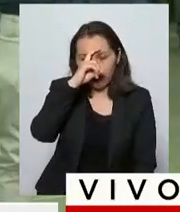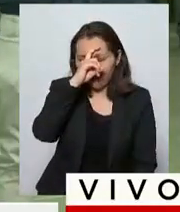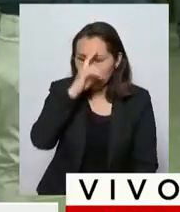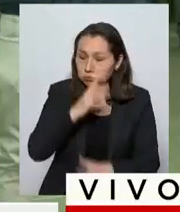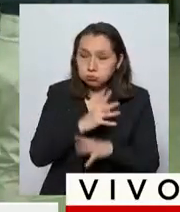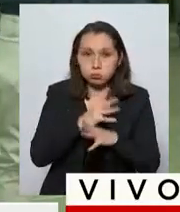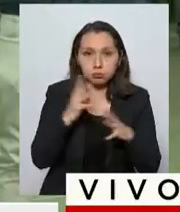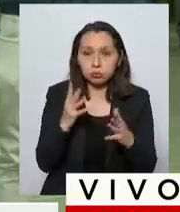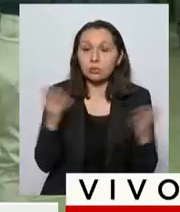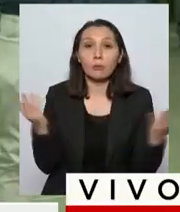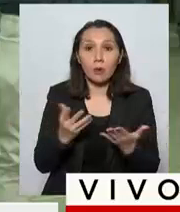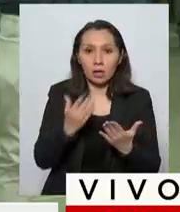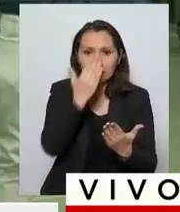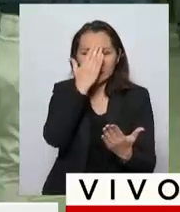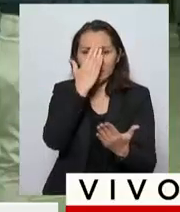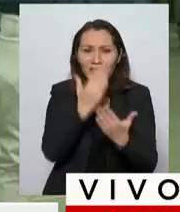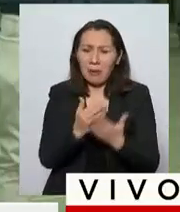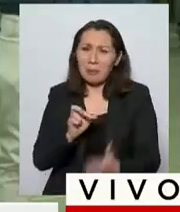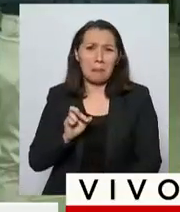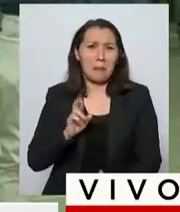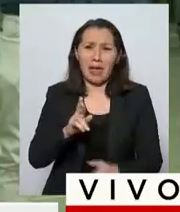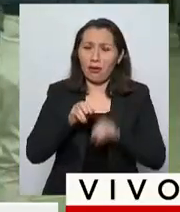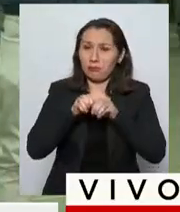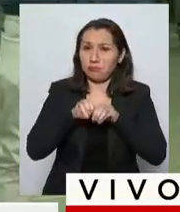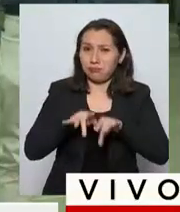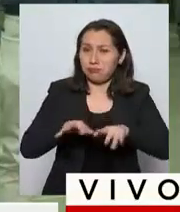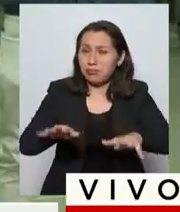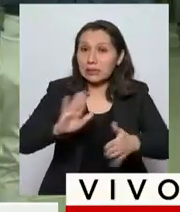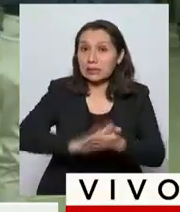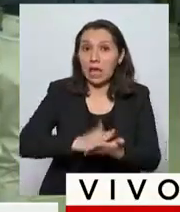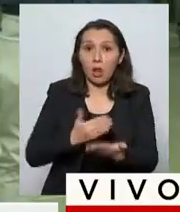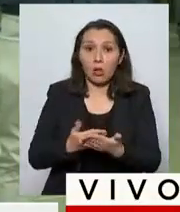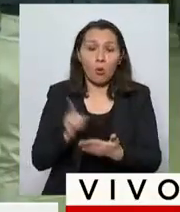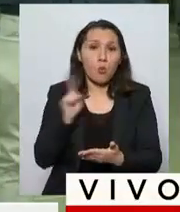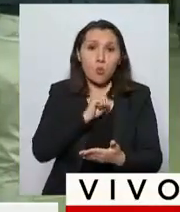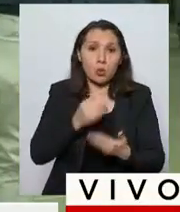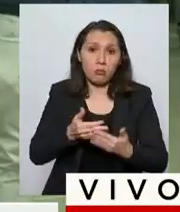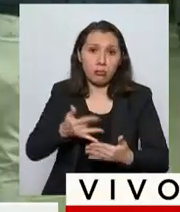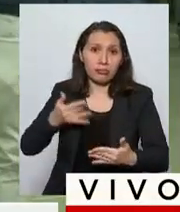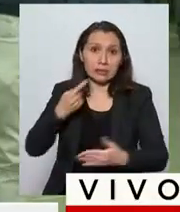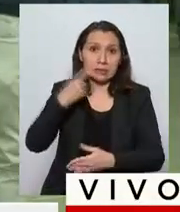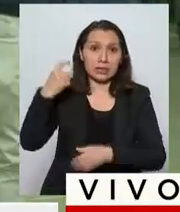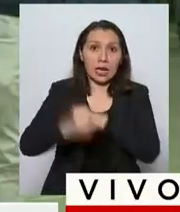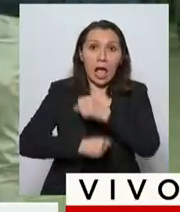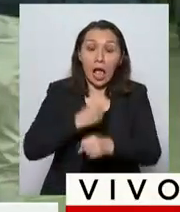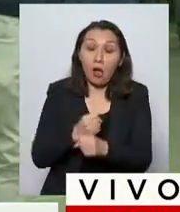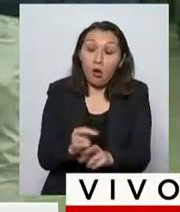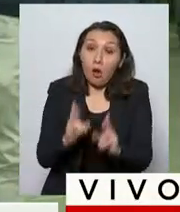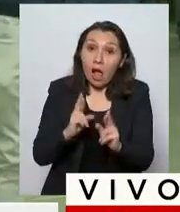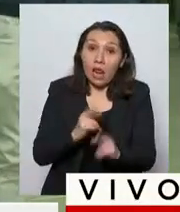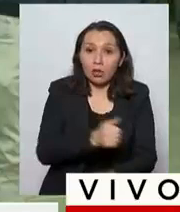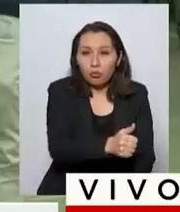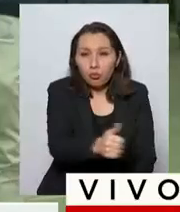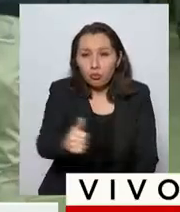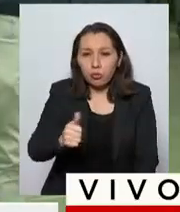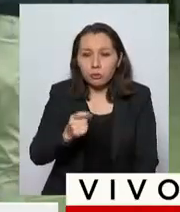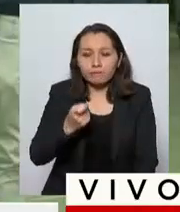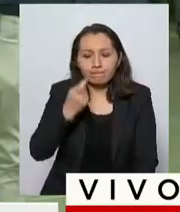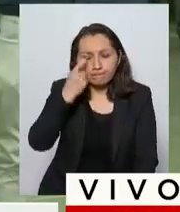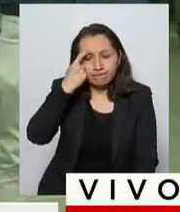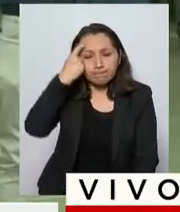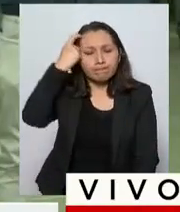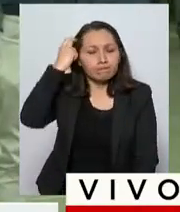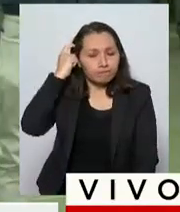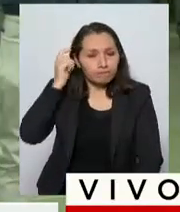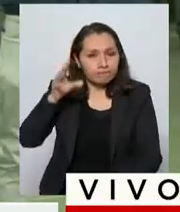difícil porque estamos enfrentando la peor pandemia sanitaria de los últimos 100 años. Y ojalá todos tomáramos conciencia de